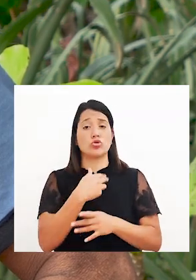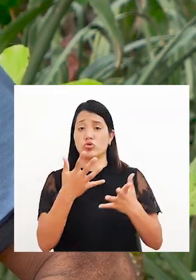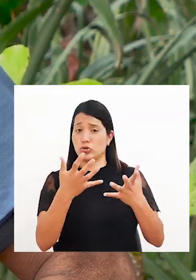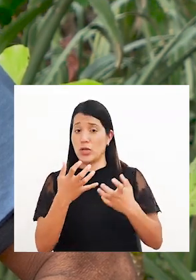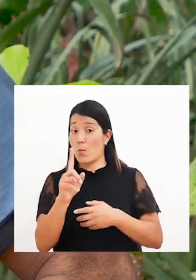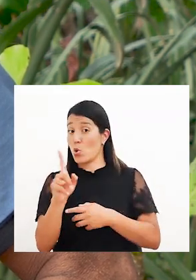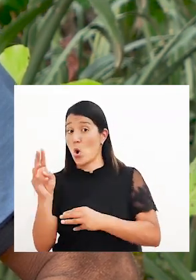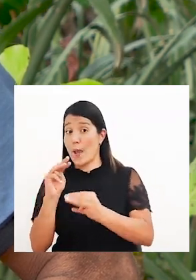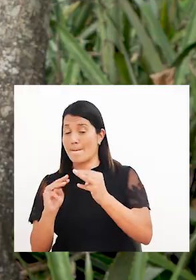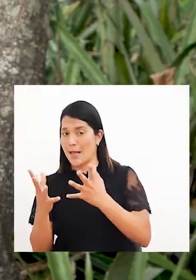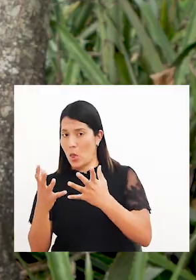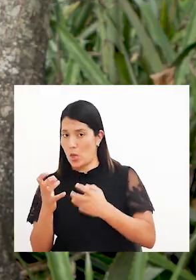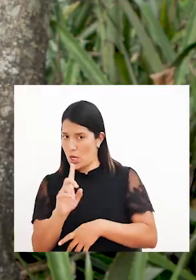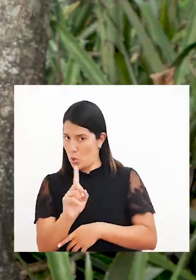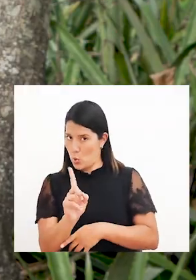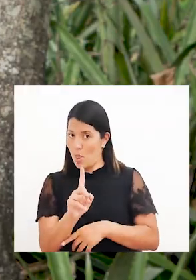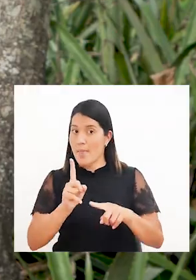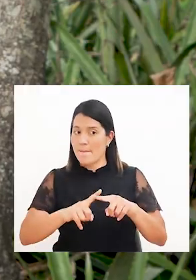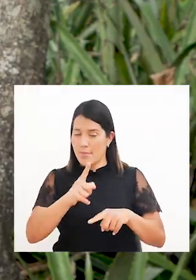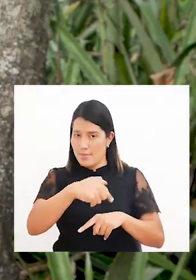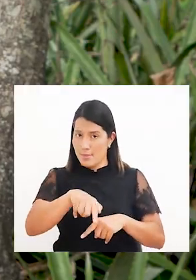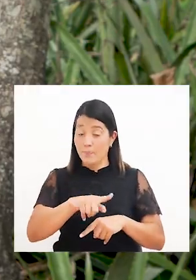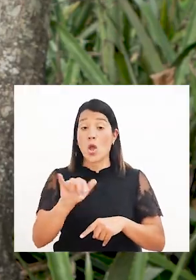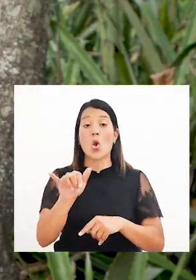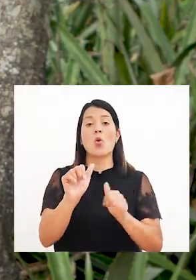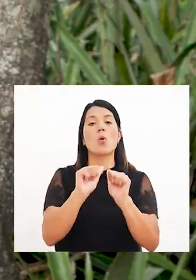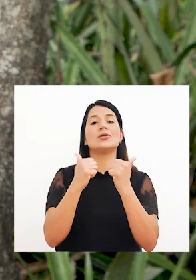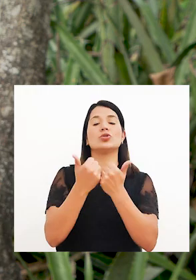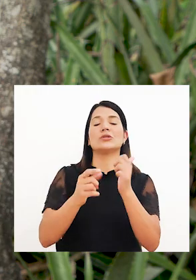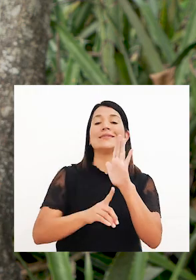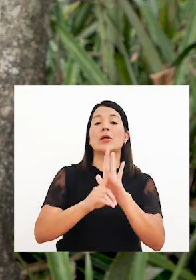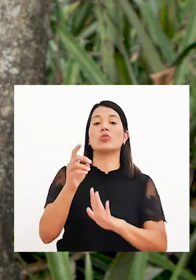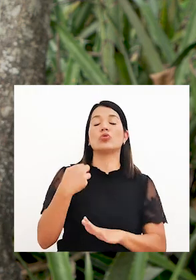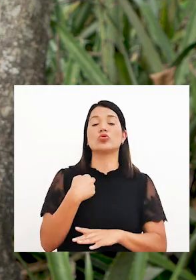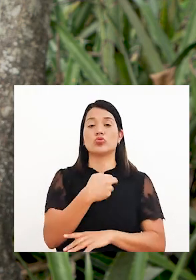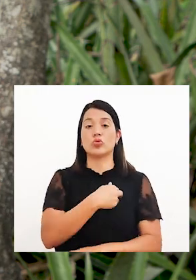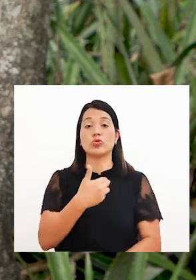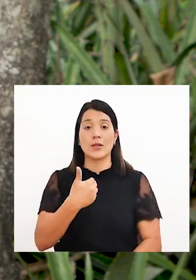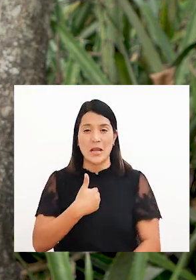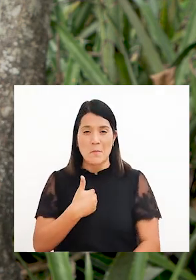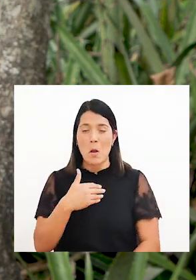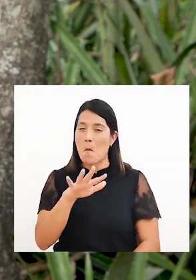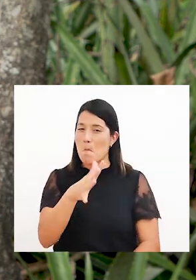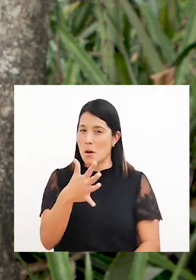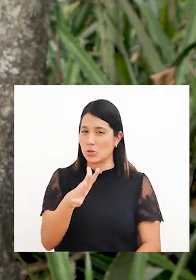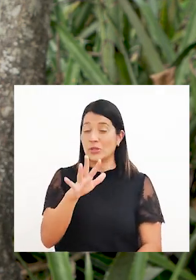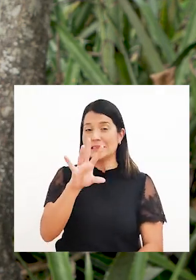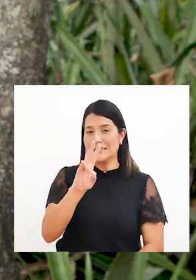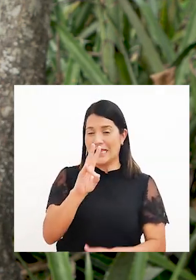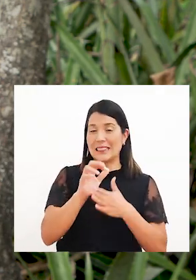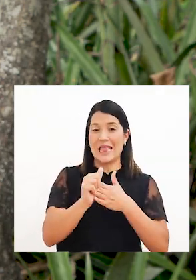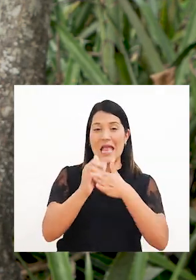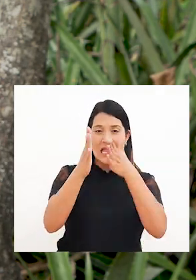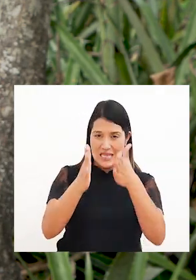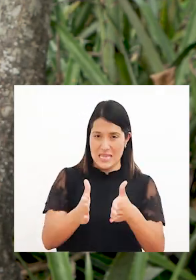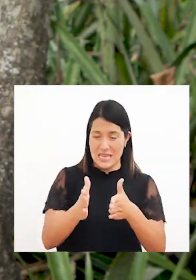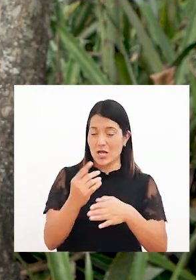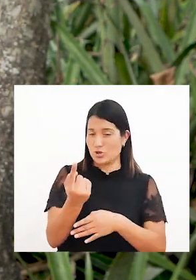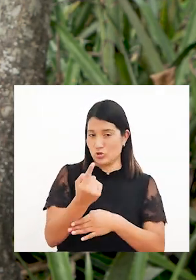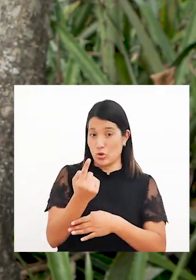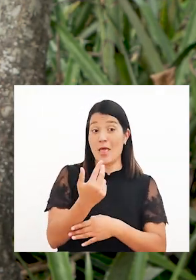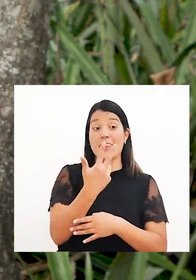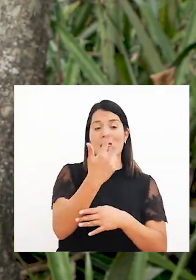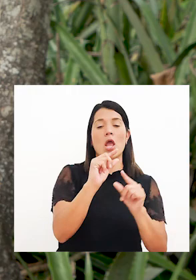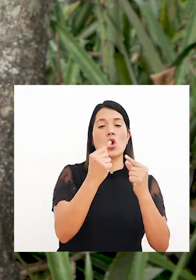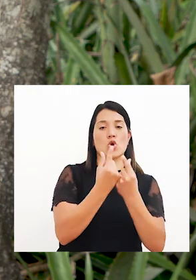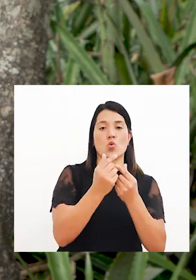lo que el mercado pide. Bueno, como Asociación de Desarrollo tenemos aproximadamente 7 guías solamente. Tenemos 3 grupos